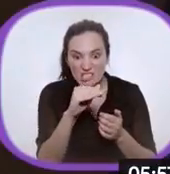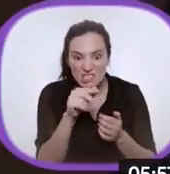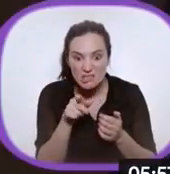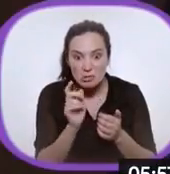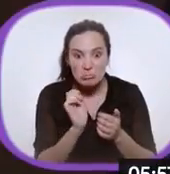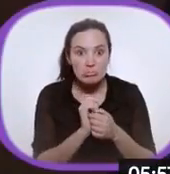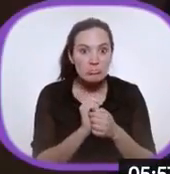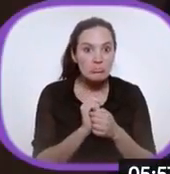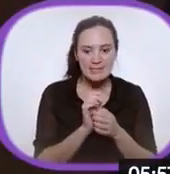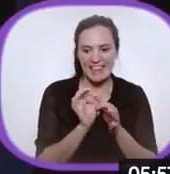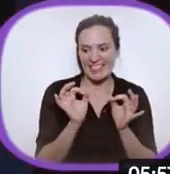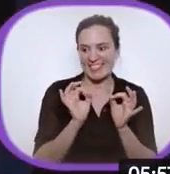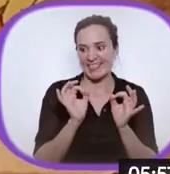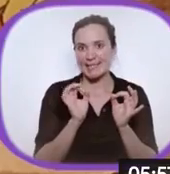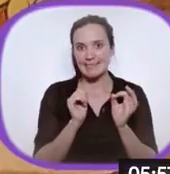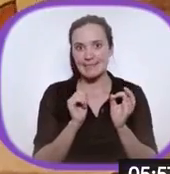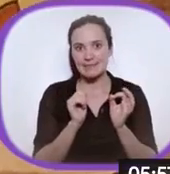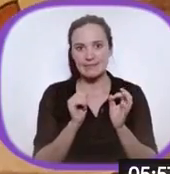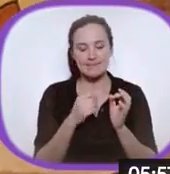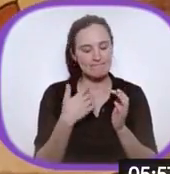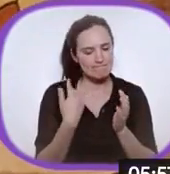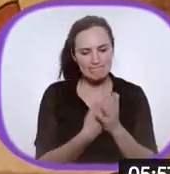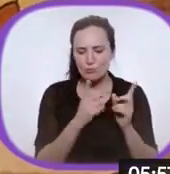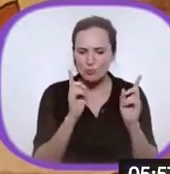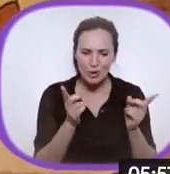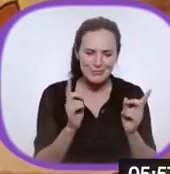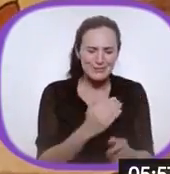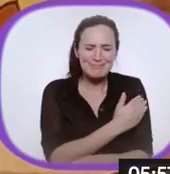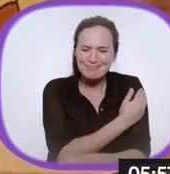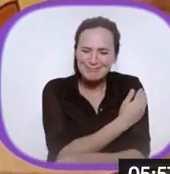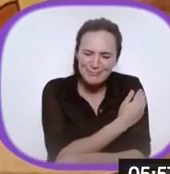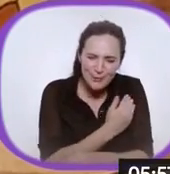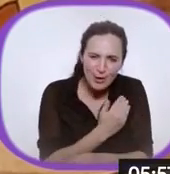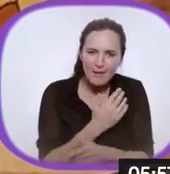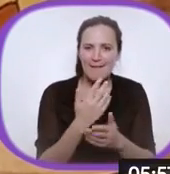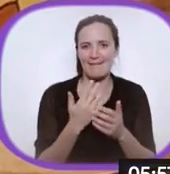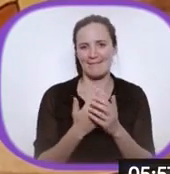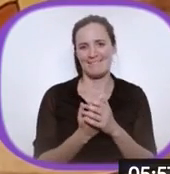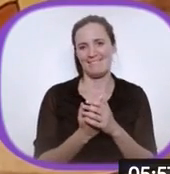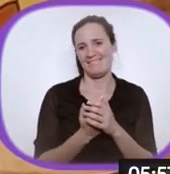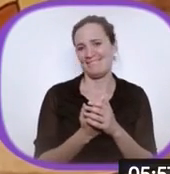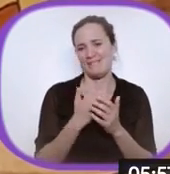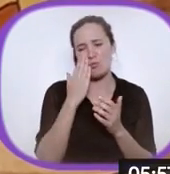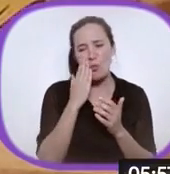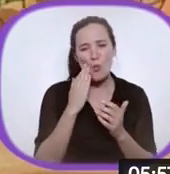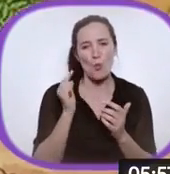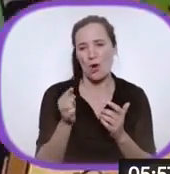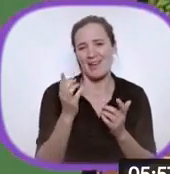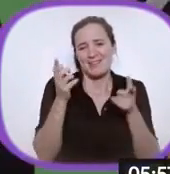Vacío. Nada. Pobre Tornasol, la sal de la tierra, un príncipe entre los